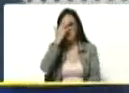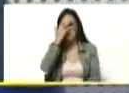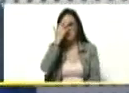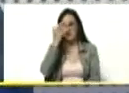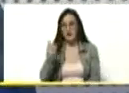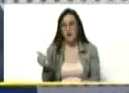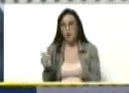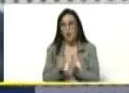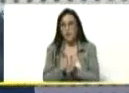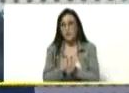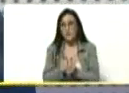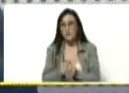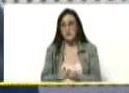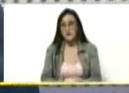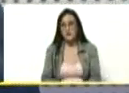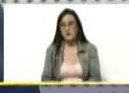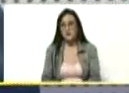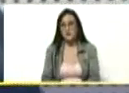acompañándonos